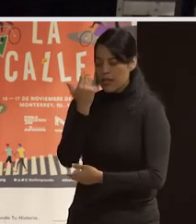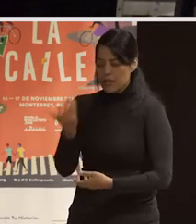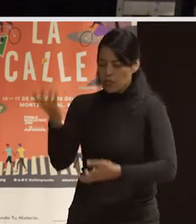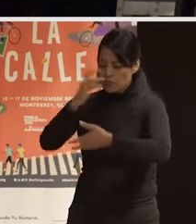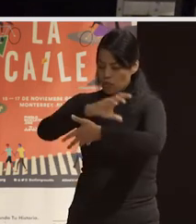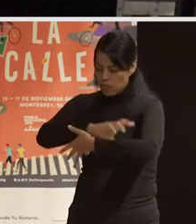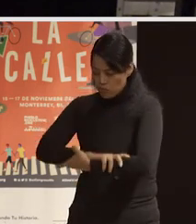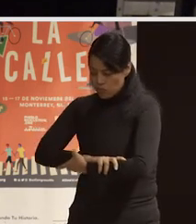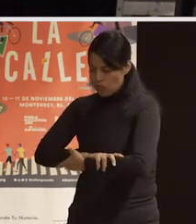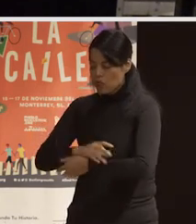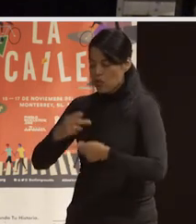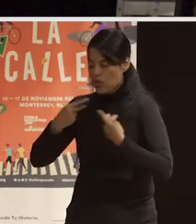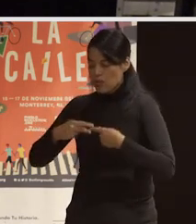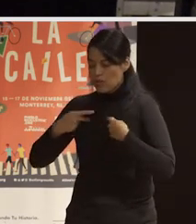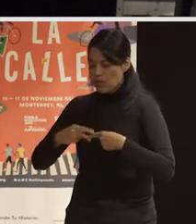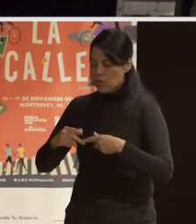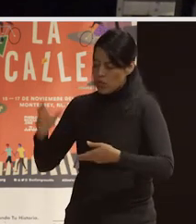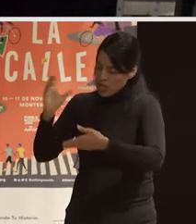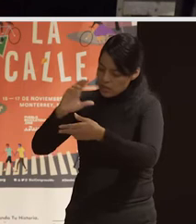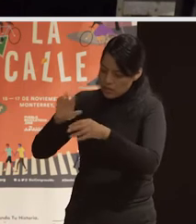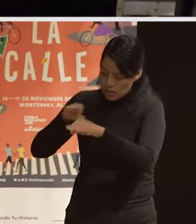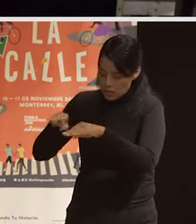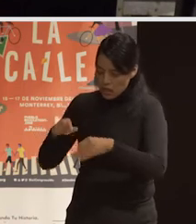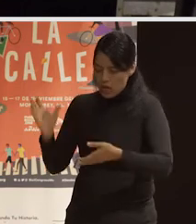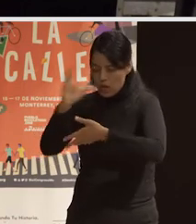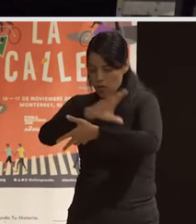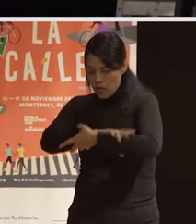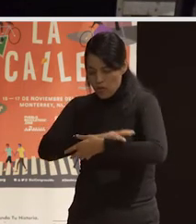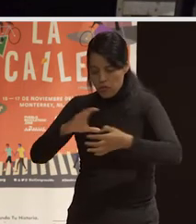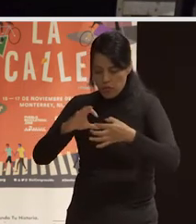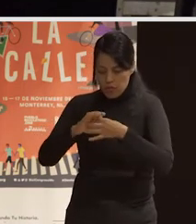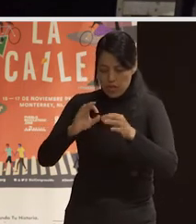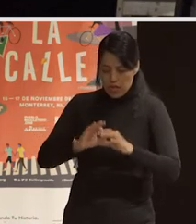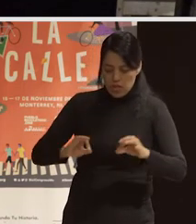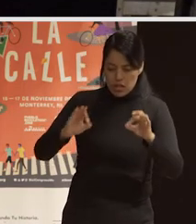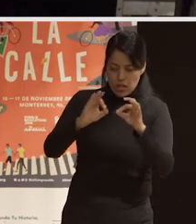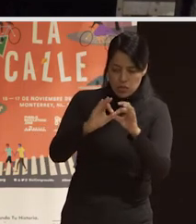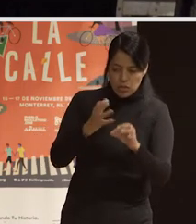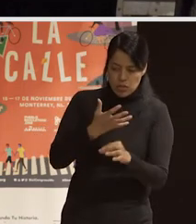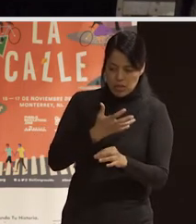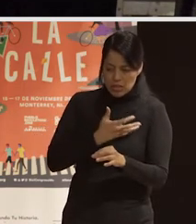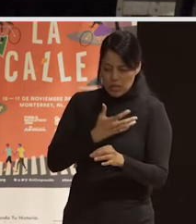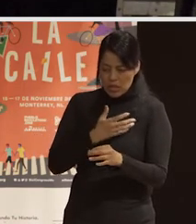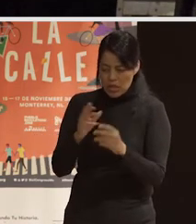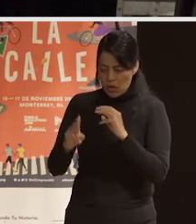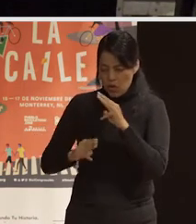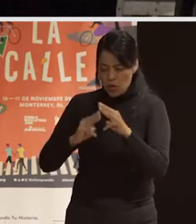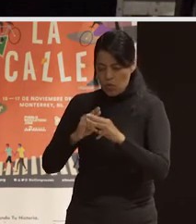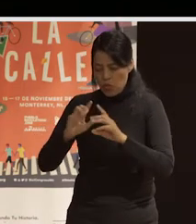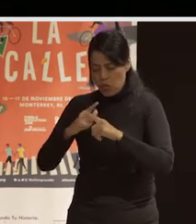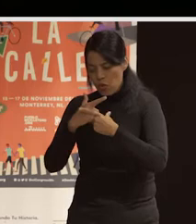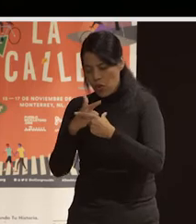trabajando y hay un vínculo con lo que mencionaba antes y la importancia de buscar un mundo libre de la dominación